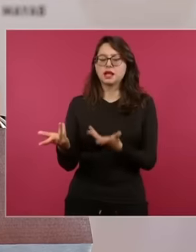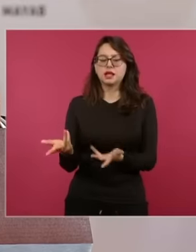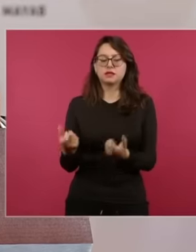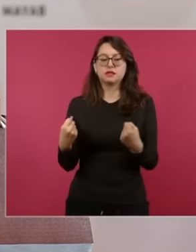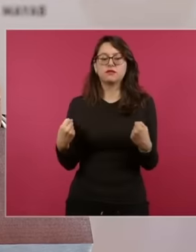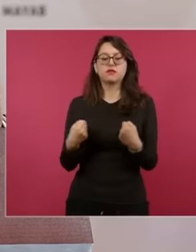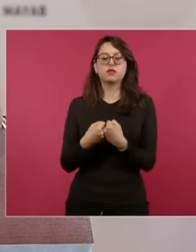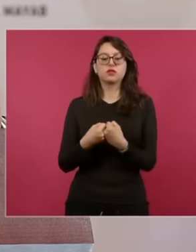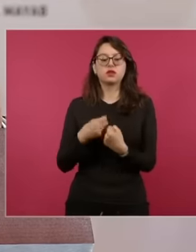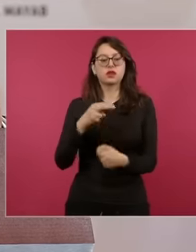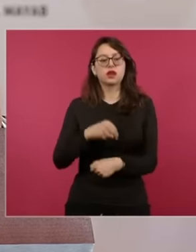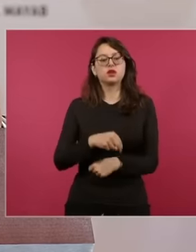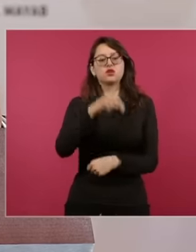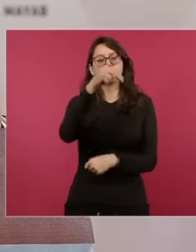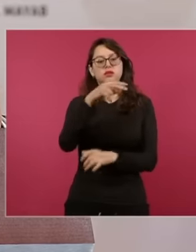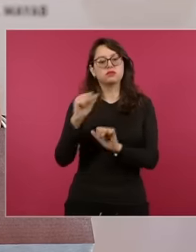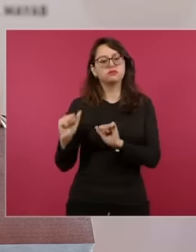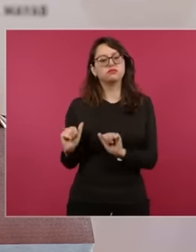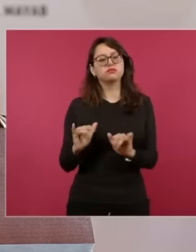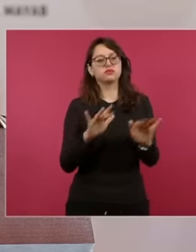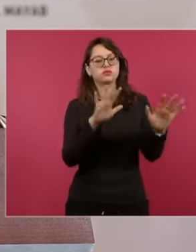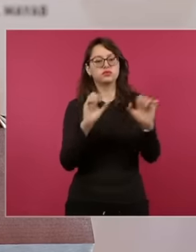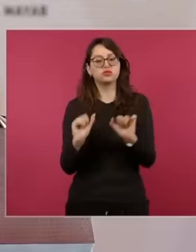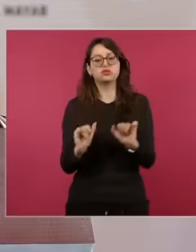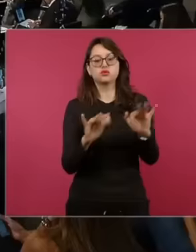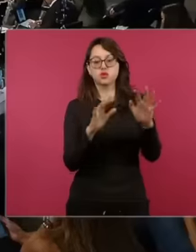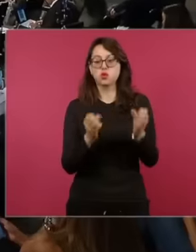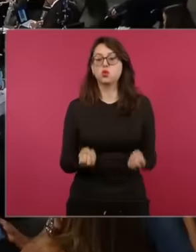la frontera norte.